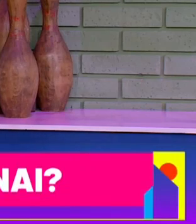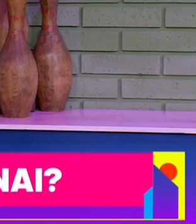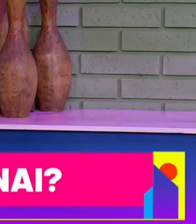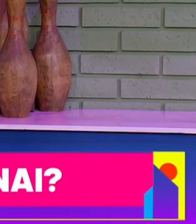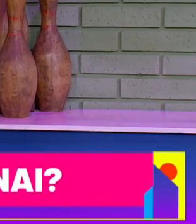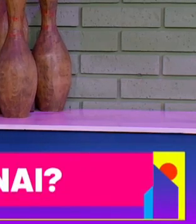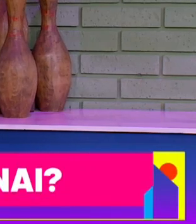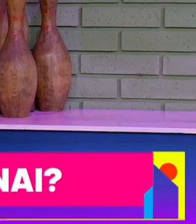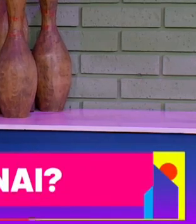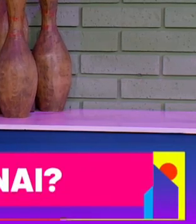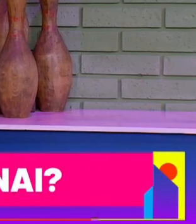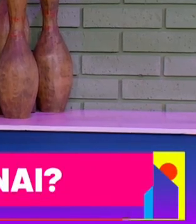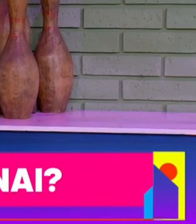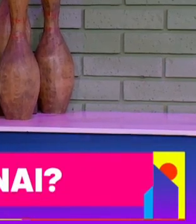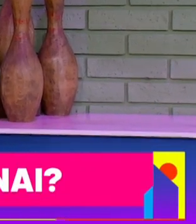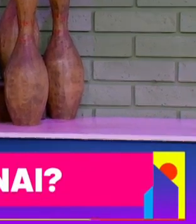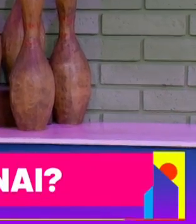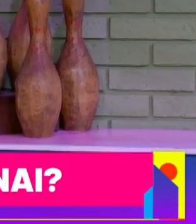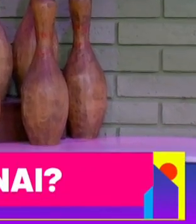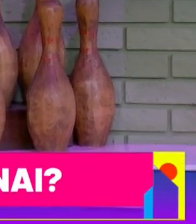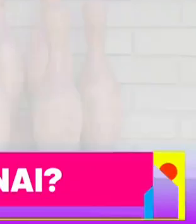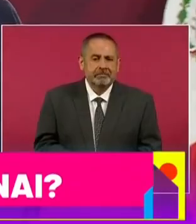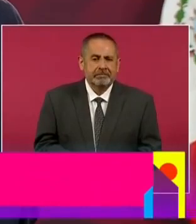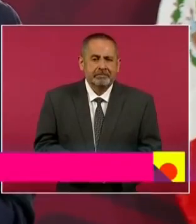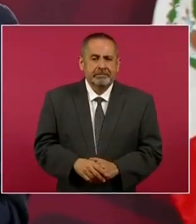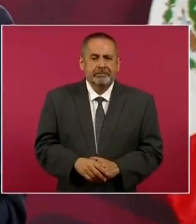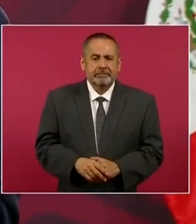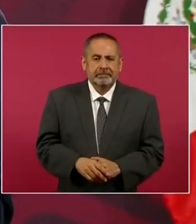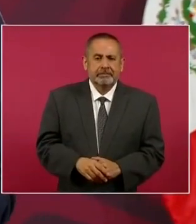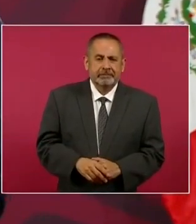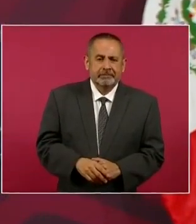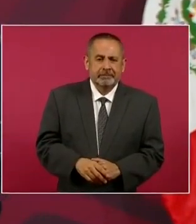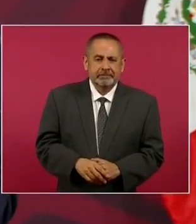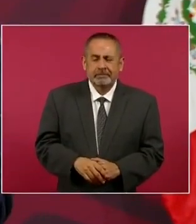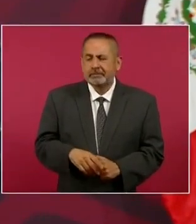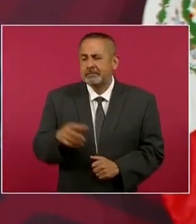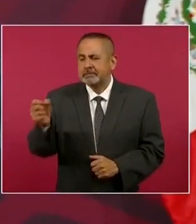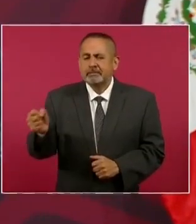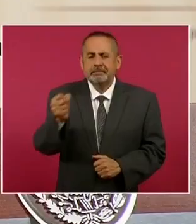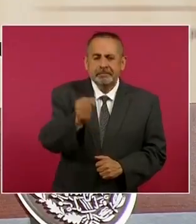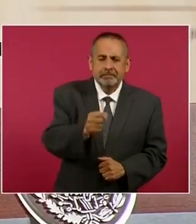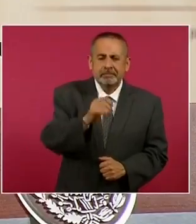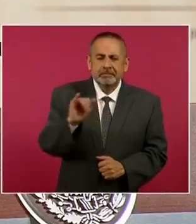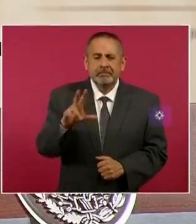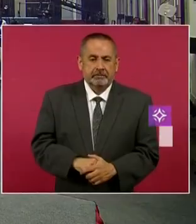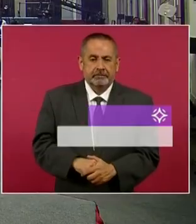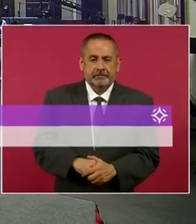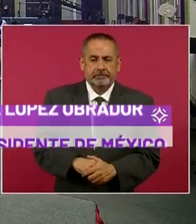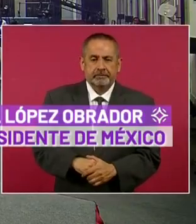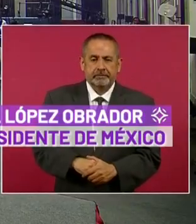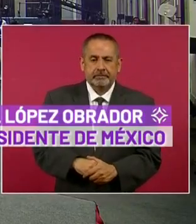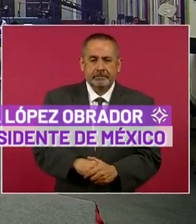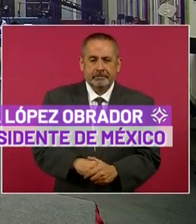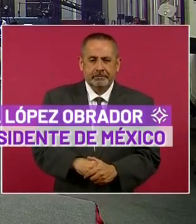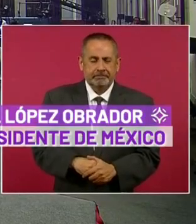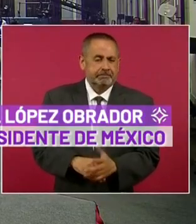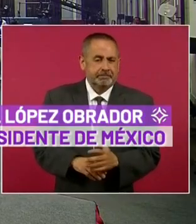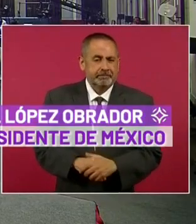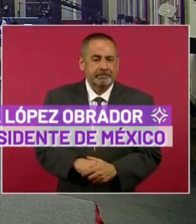desaparezcan. Bueno, es más, escuchen al presidente. Lo nombren o no lo nombren, ¿para qué sirven? No sirven para